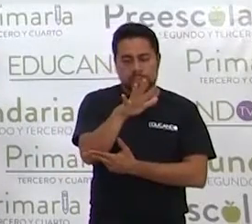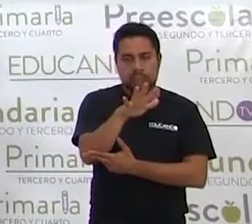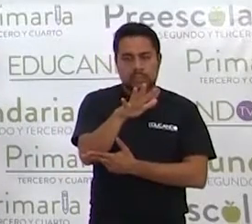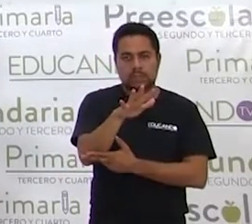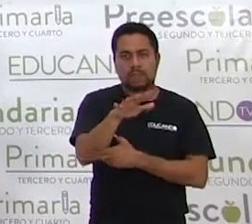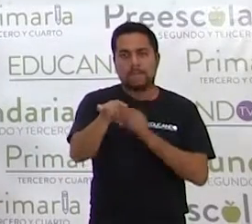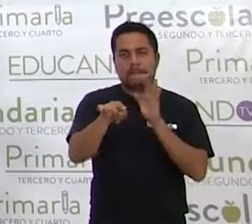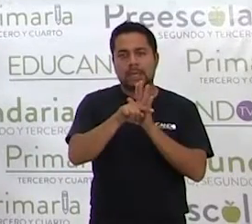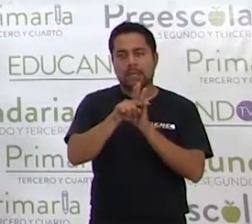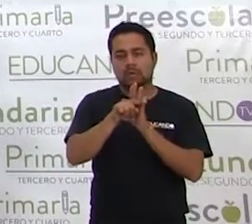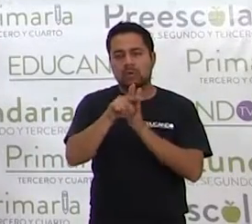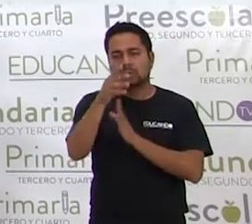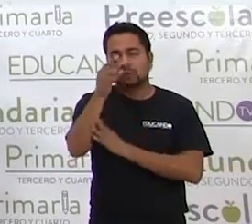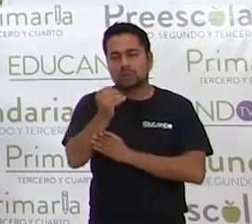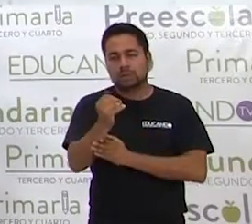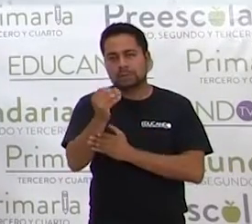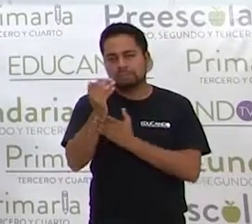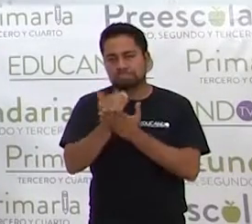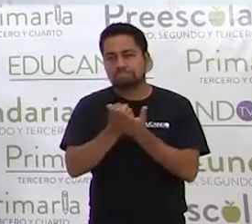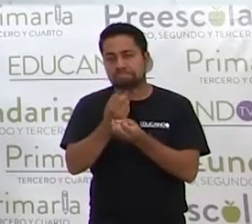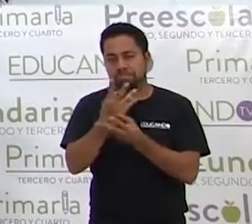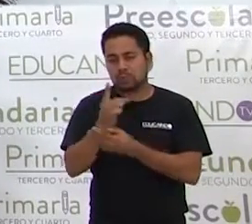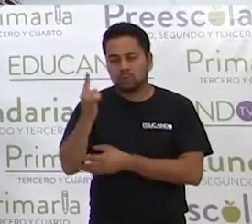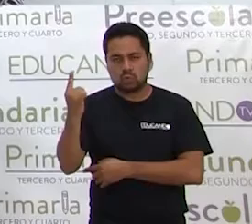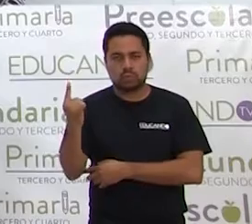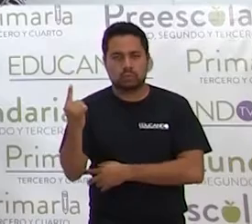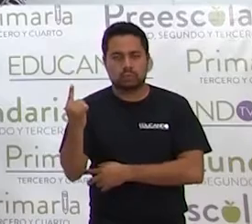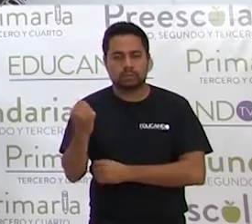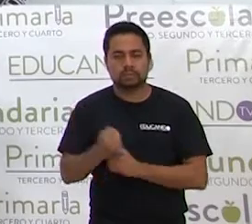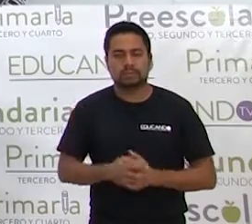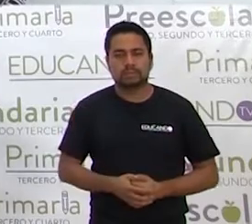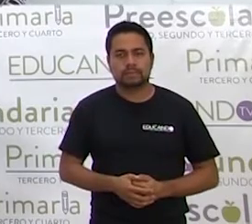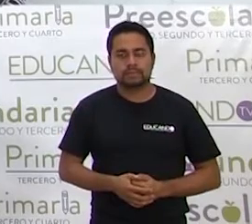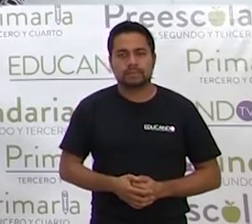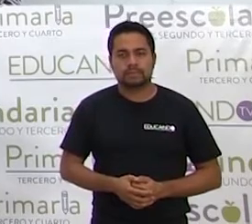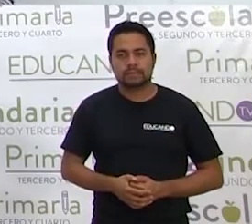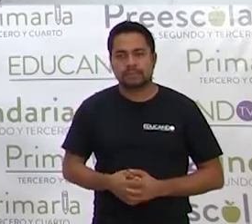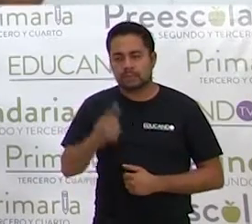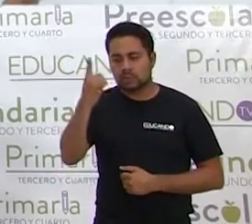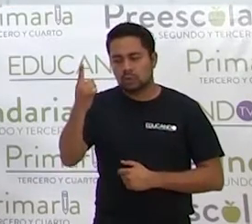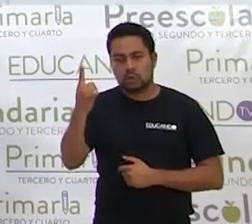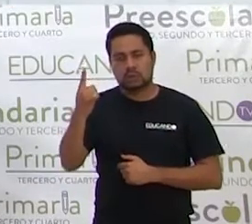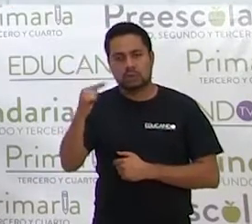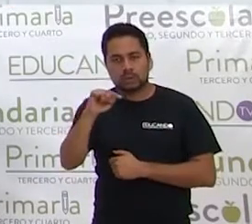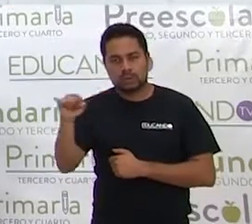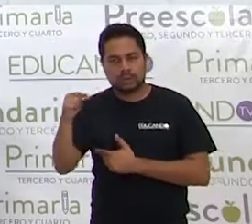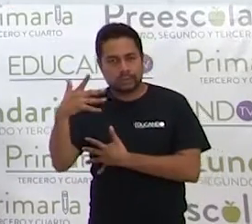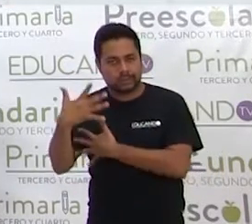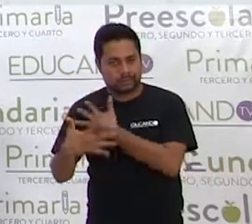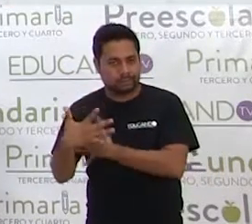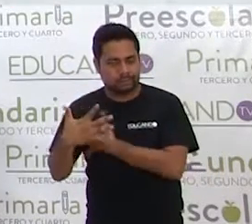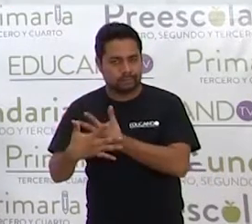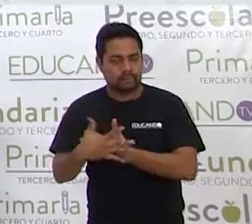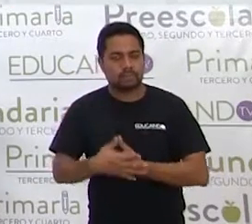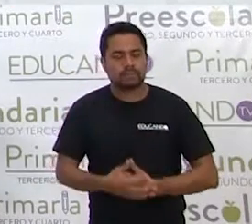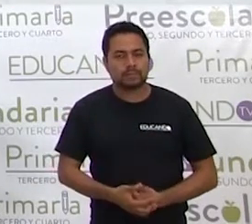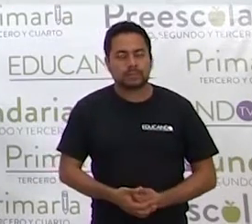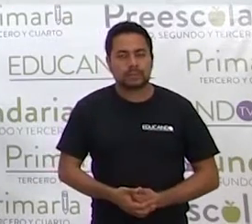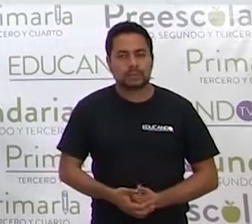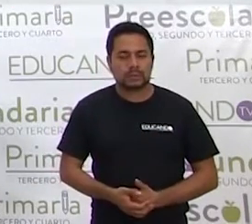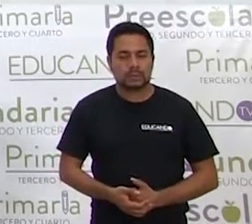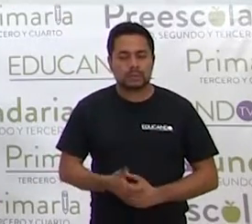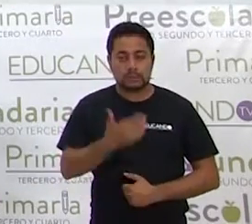9 uno de 115 años ahora